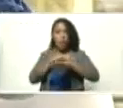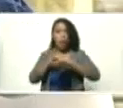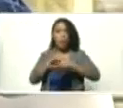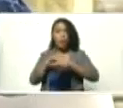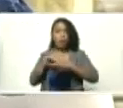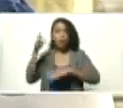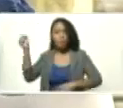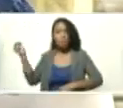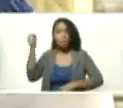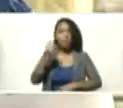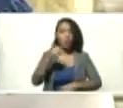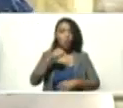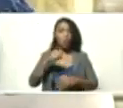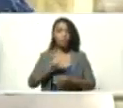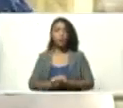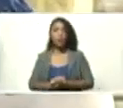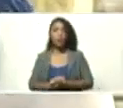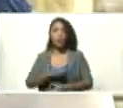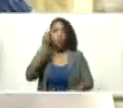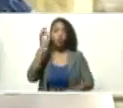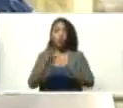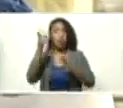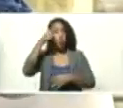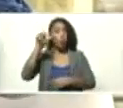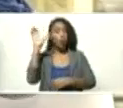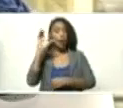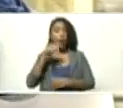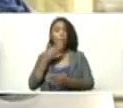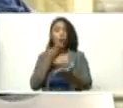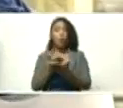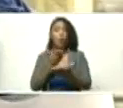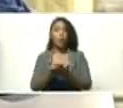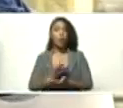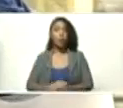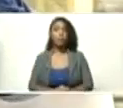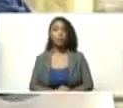vino. Y de repente el pueblo de Caracas la propuso.